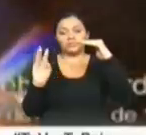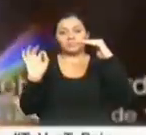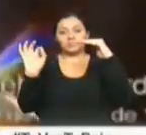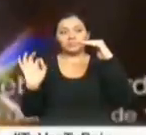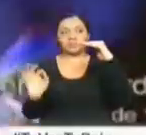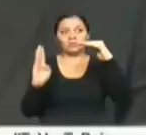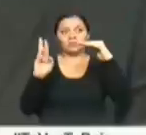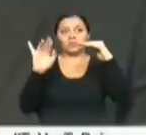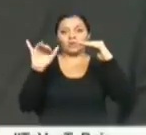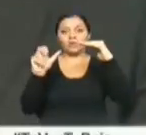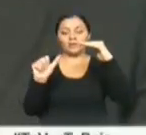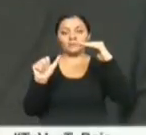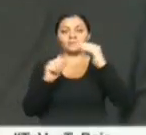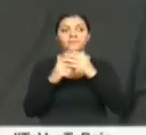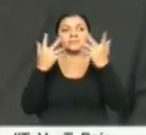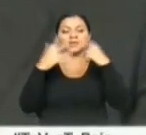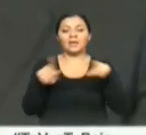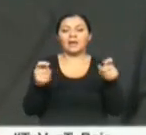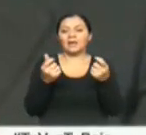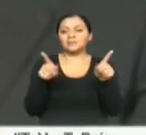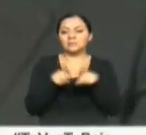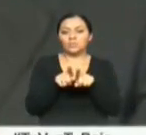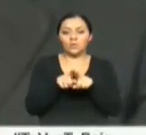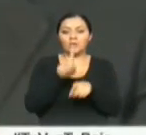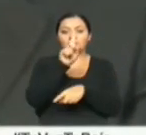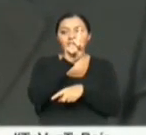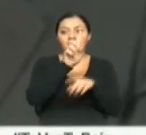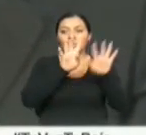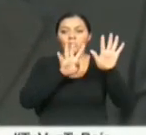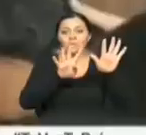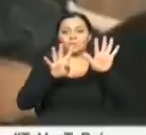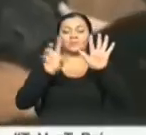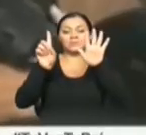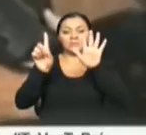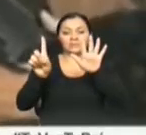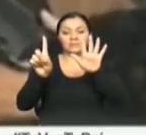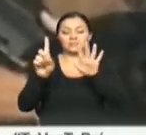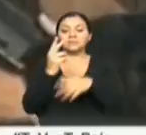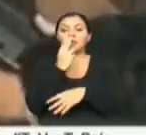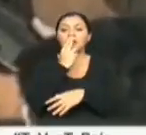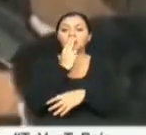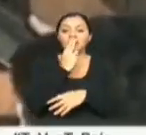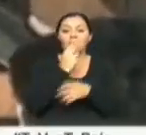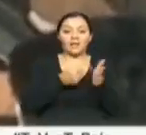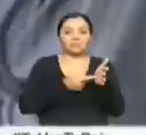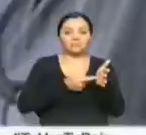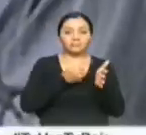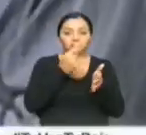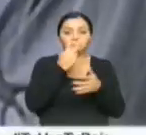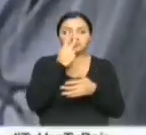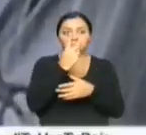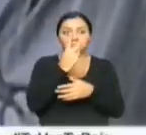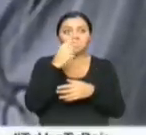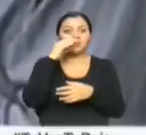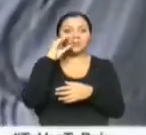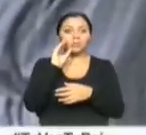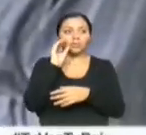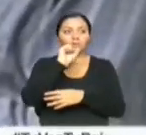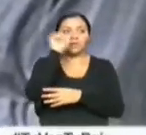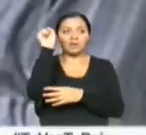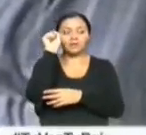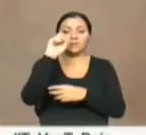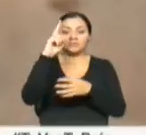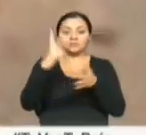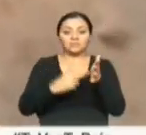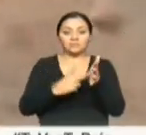48.46% de Borja. Un hecho similar ocurrió en 1996. La primera vuelta fue ganada por Jaime Nebot, mientras que en